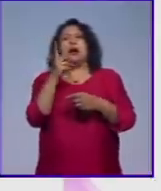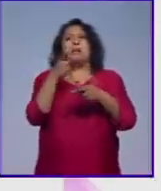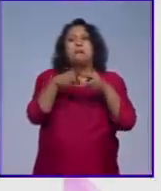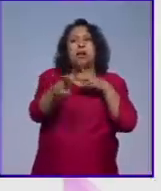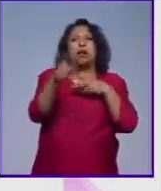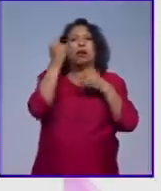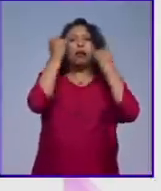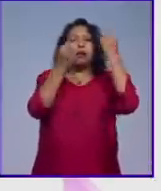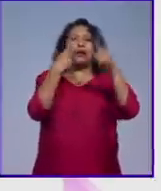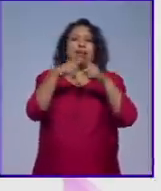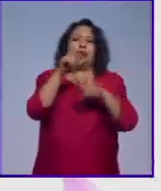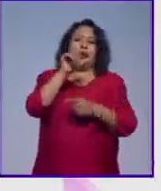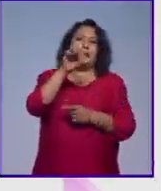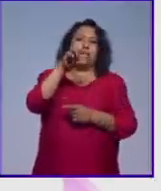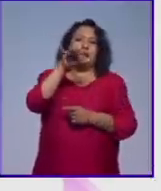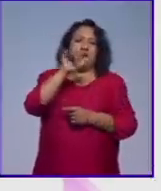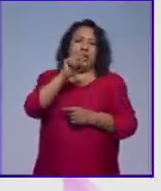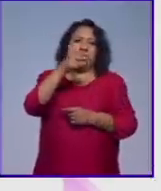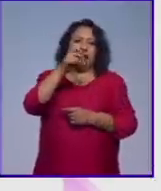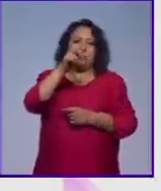piezas creadas por Amalia Hernández.